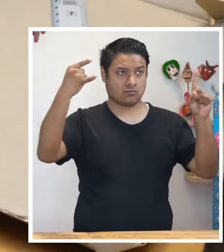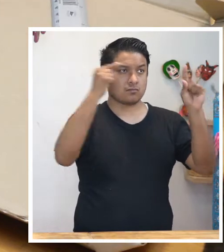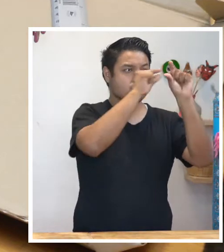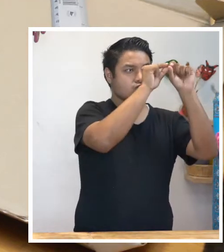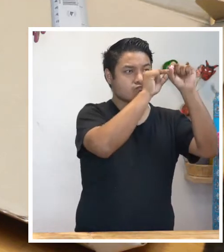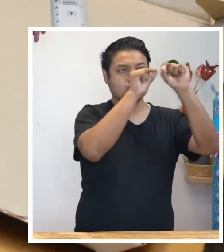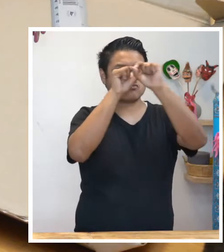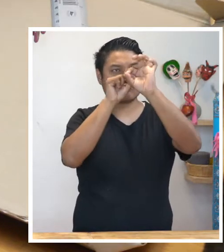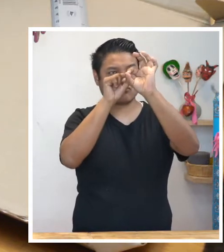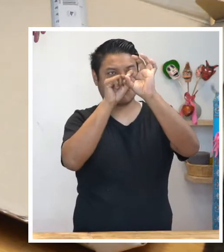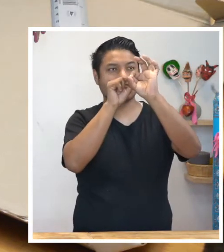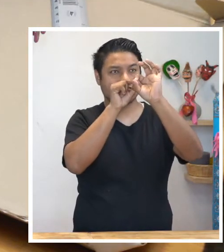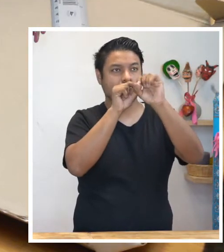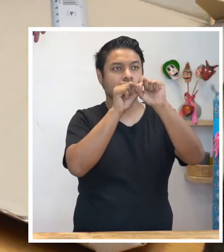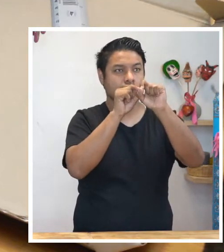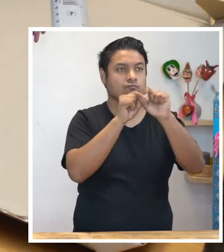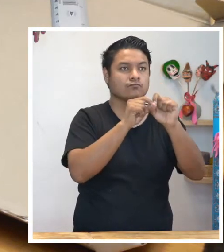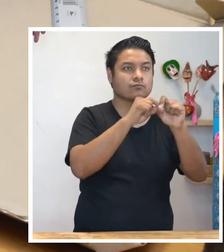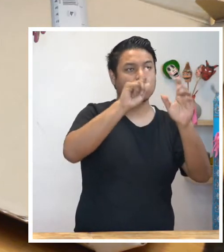cajón donde van a ir